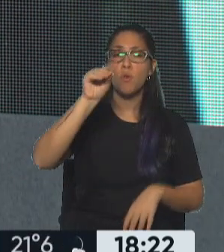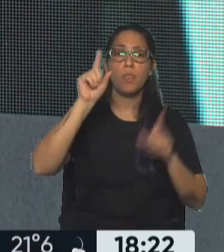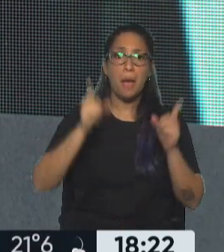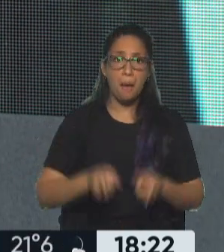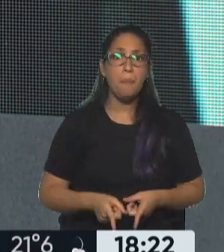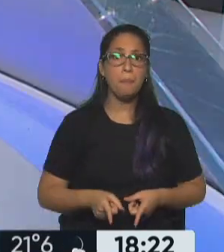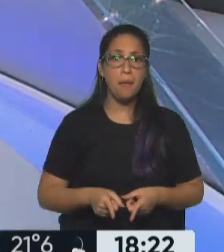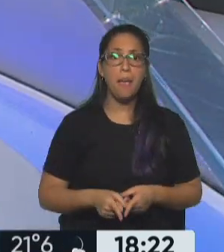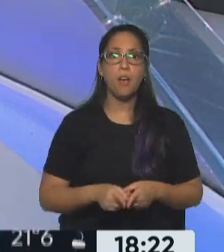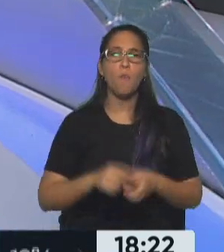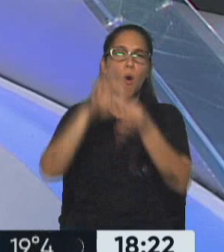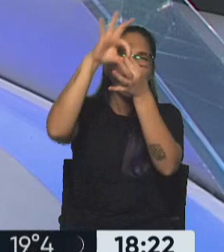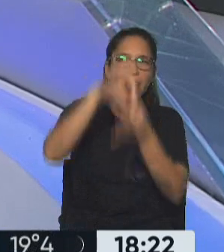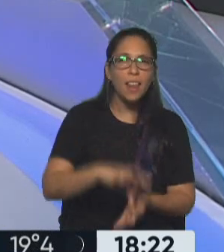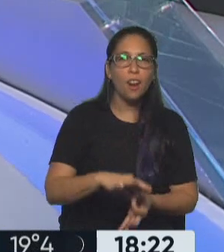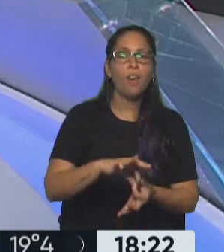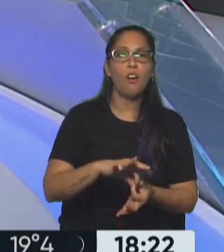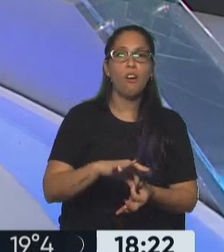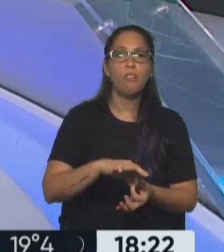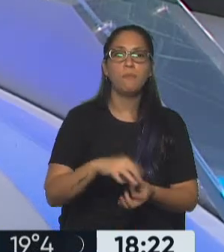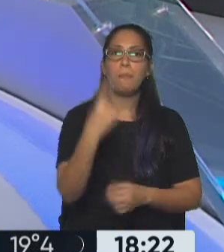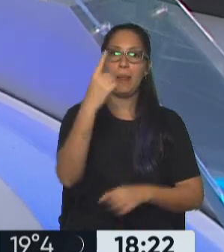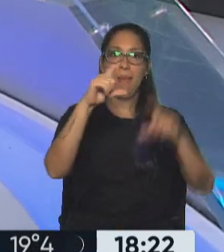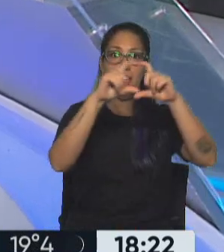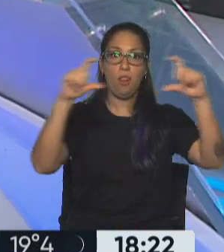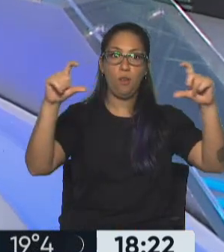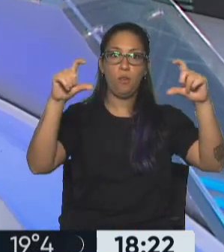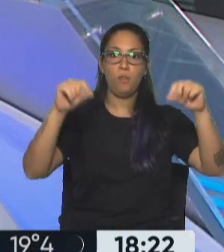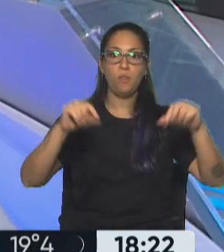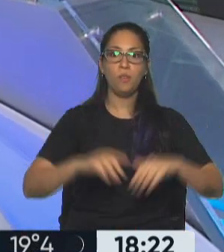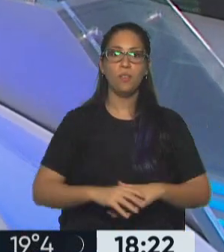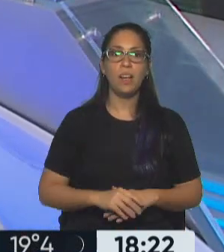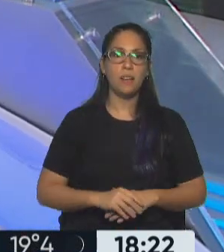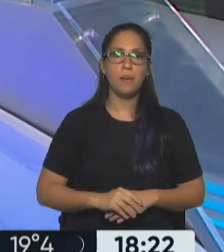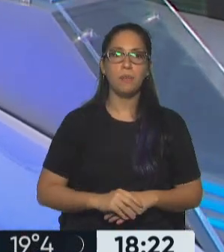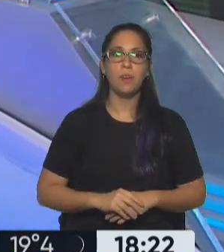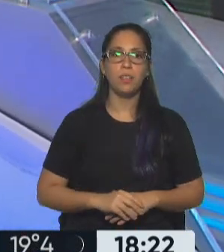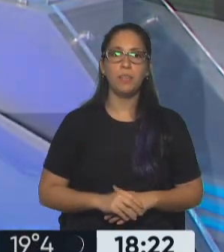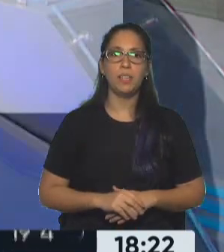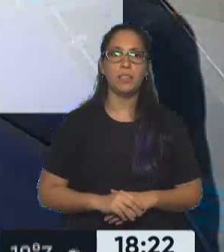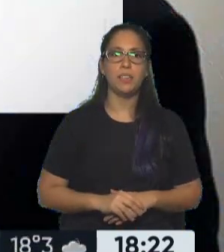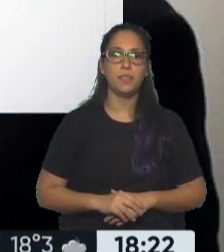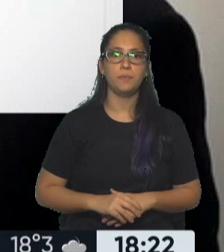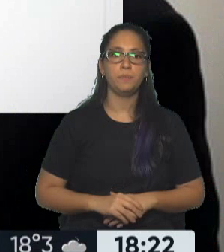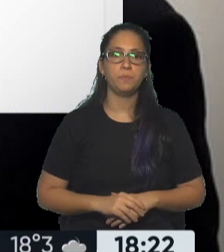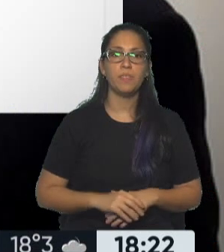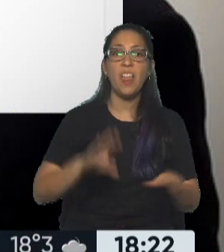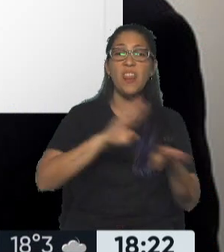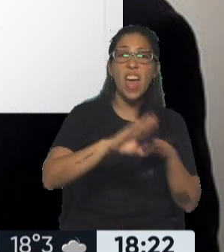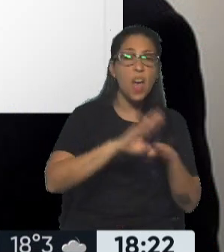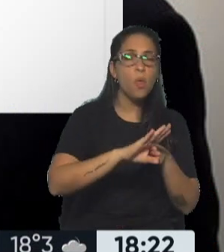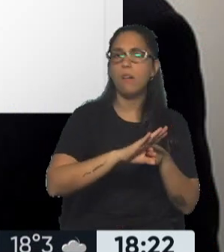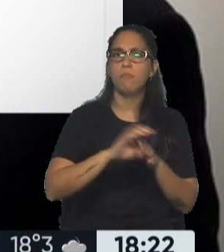publicó un hilo, vamos a detenernos en el primero de esos mensajes. Dice, más que una deuda es un